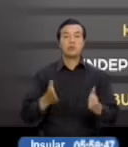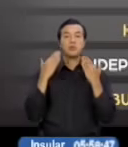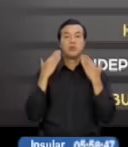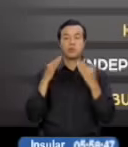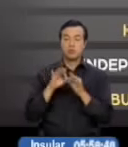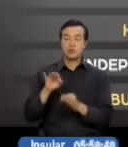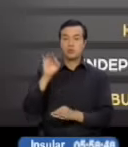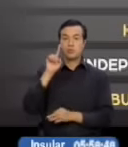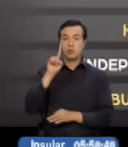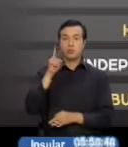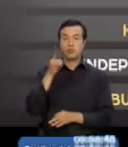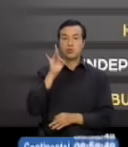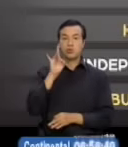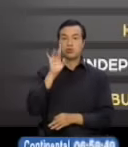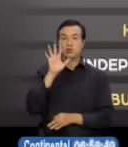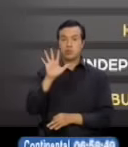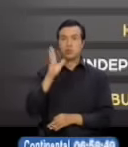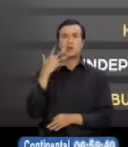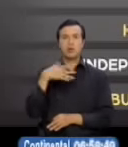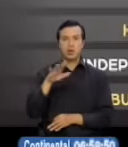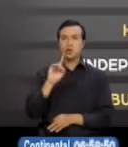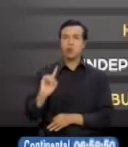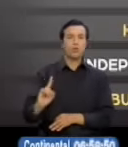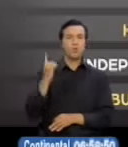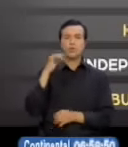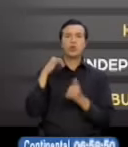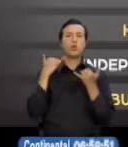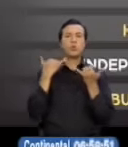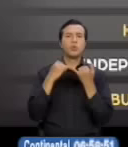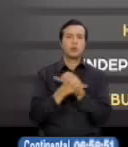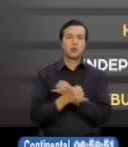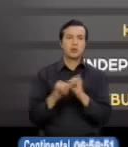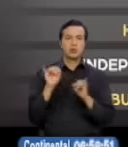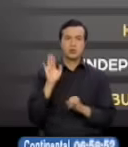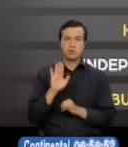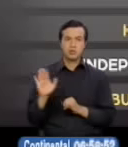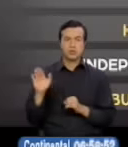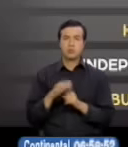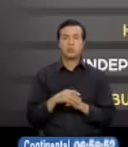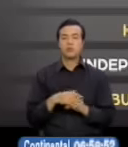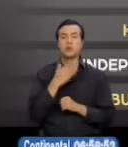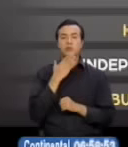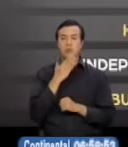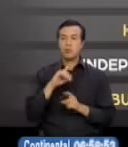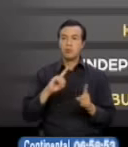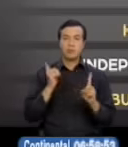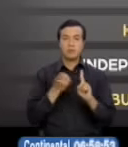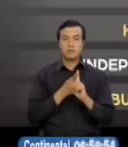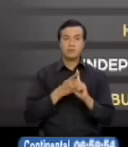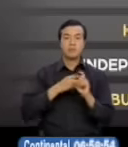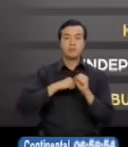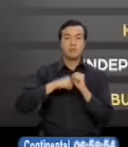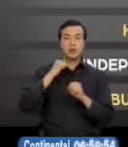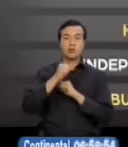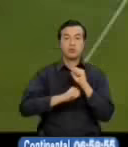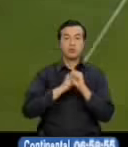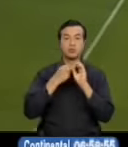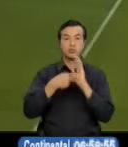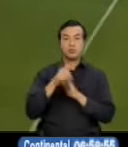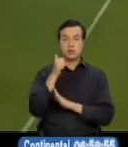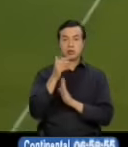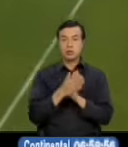mide 1,85 m y ha jugado únicamente por el equipo negreazul, marcando su debut en primera división en el 2010.